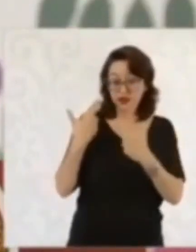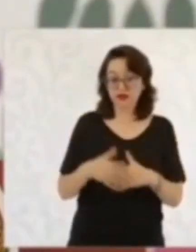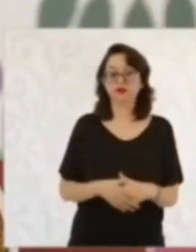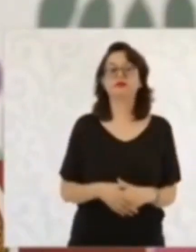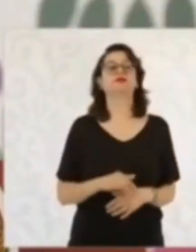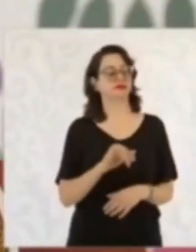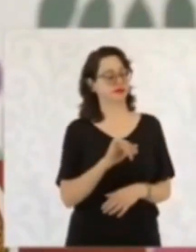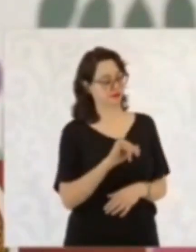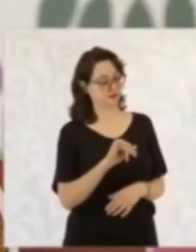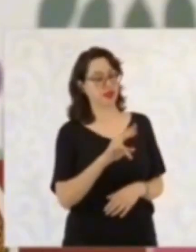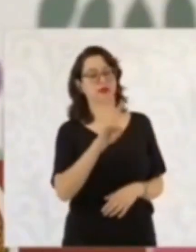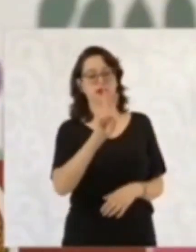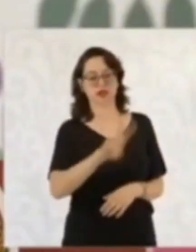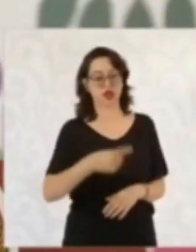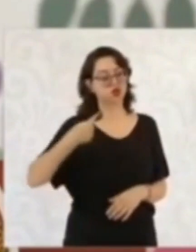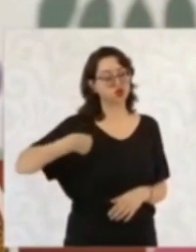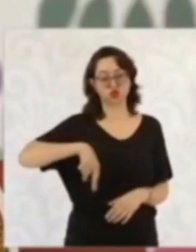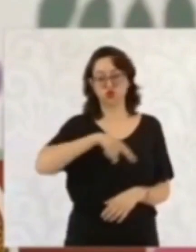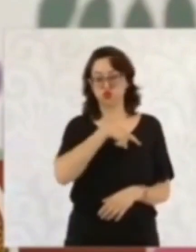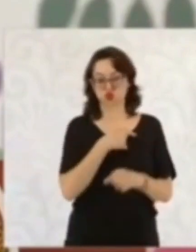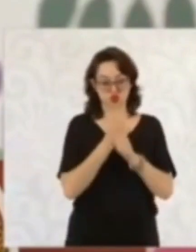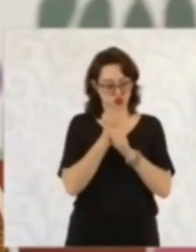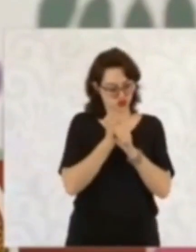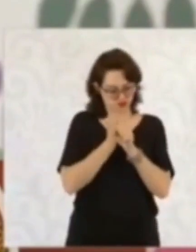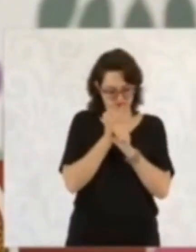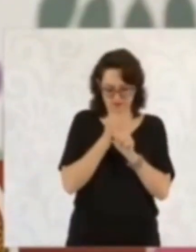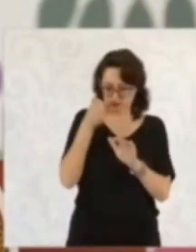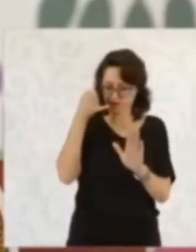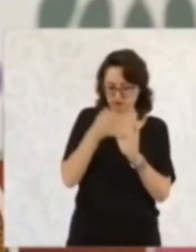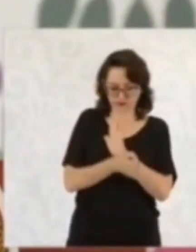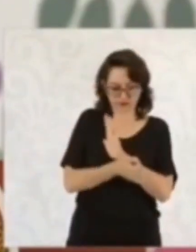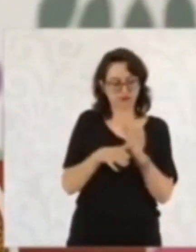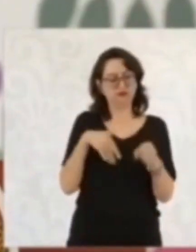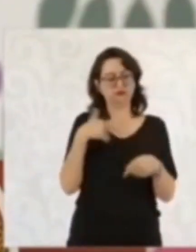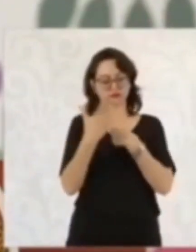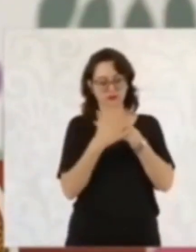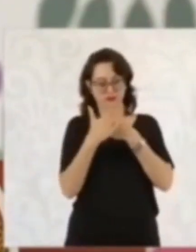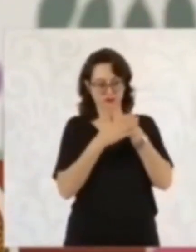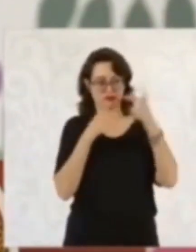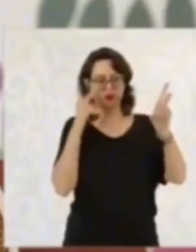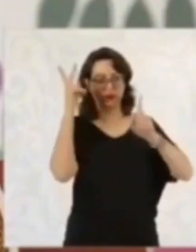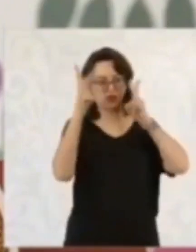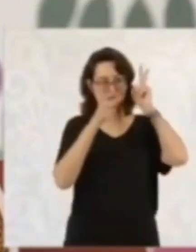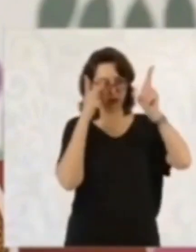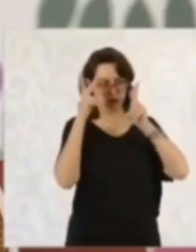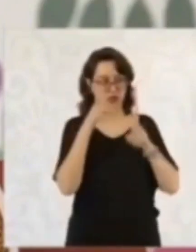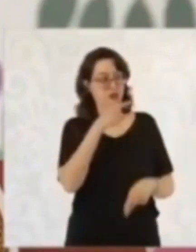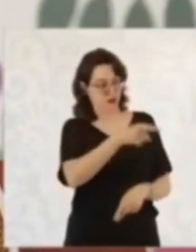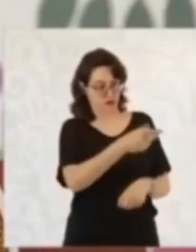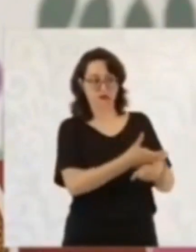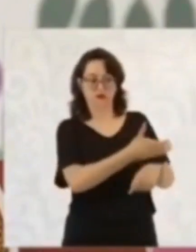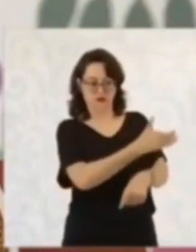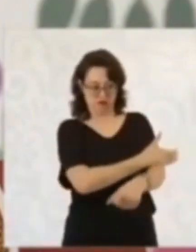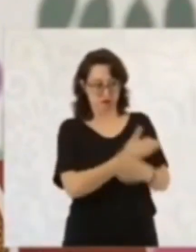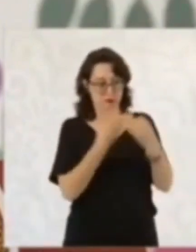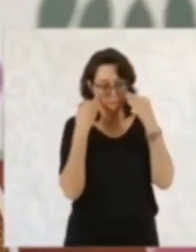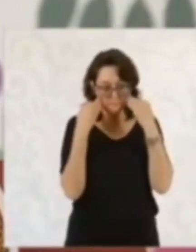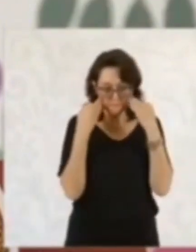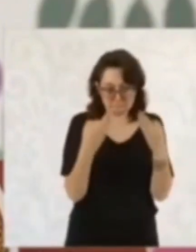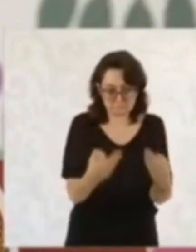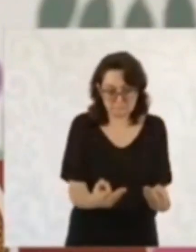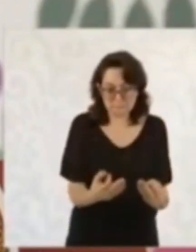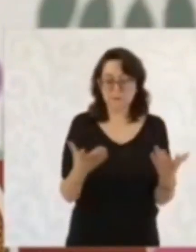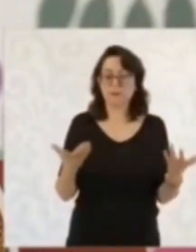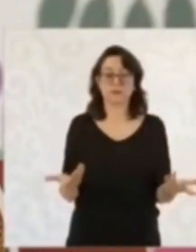bien profundo, la verdad, y te invitamos, ojalá nos puedas acompañar la próxima vez que vayamos, porque se trata, y ahí estamos, bueno, sin duda,